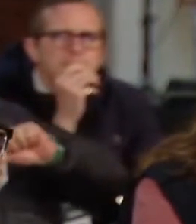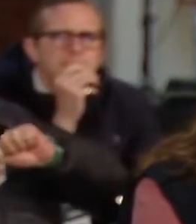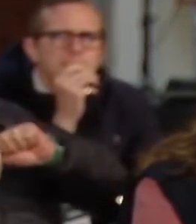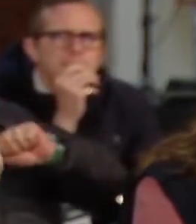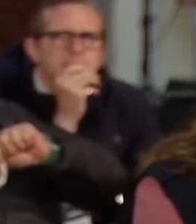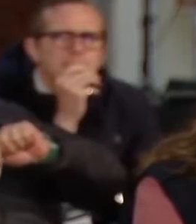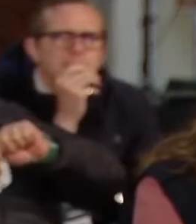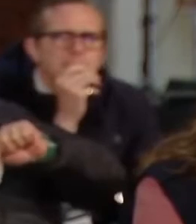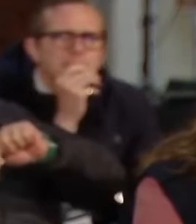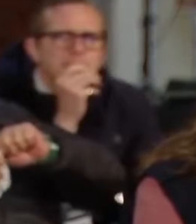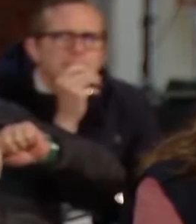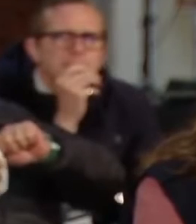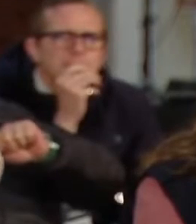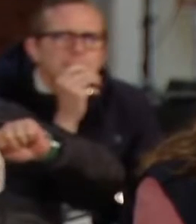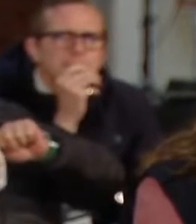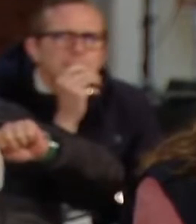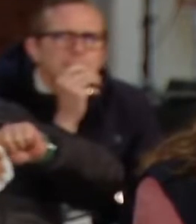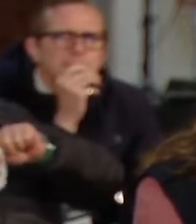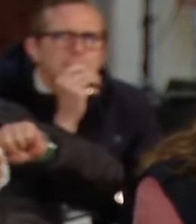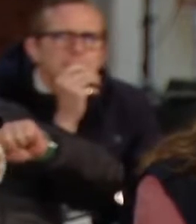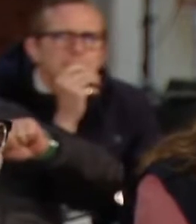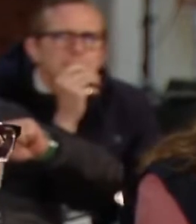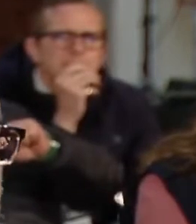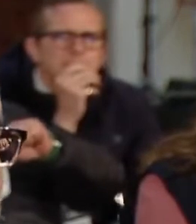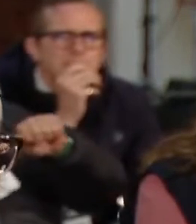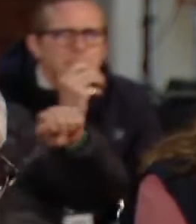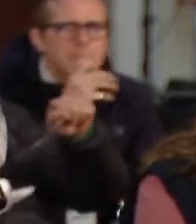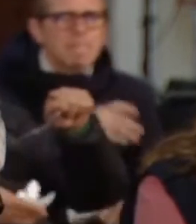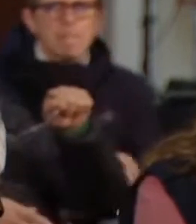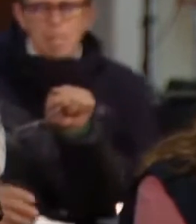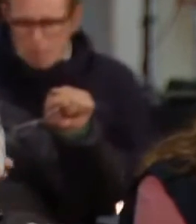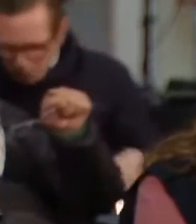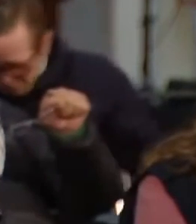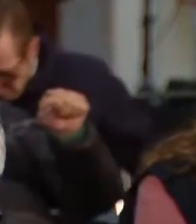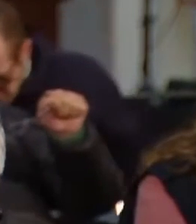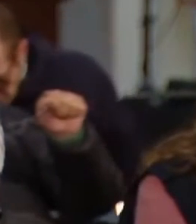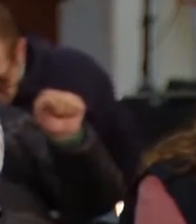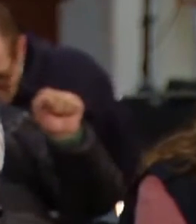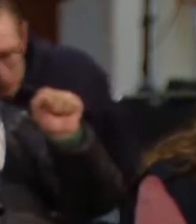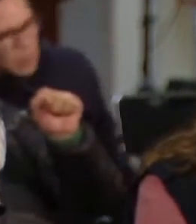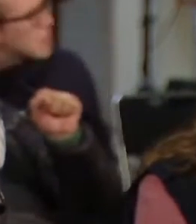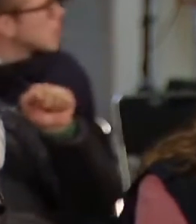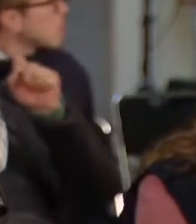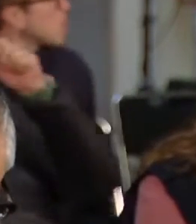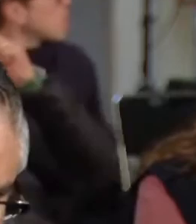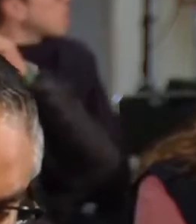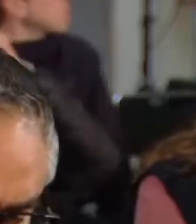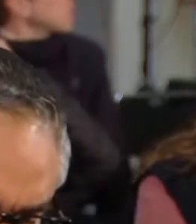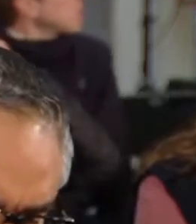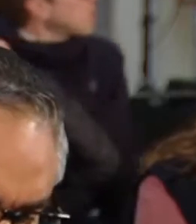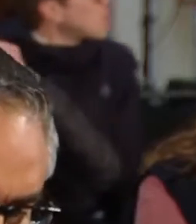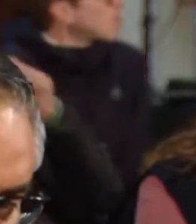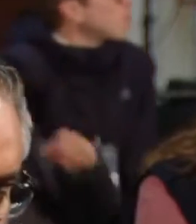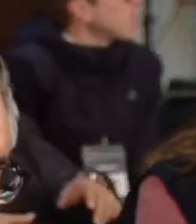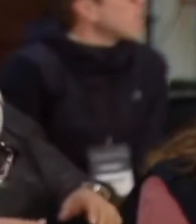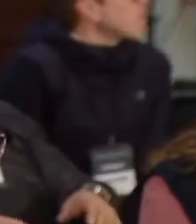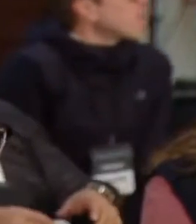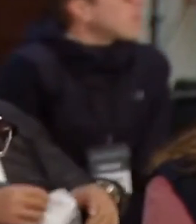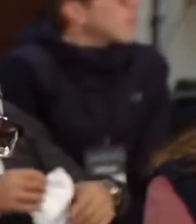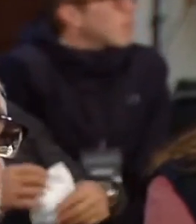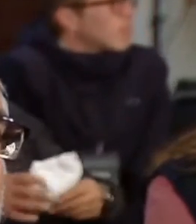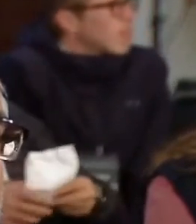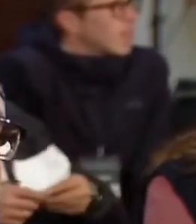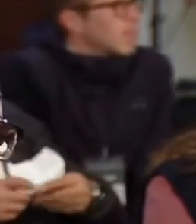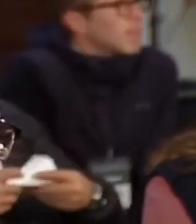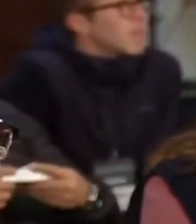al espionaje político, y existen incluso evidencias de todas las conversaciones grabadas, incluso de usted y de su familia por parte